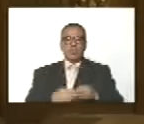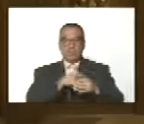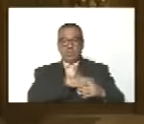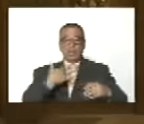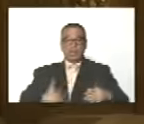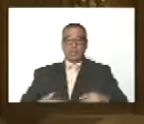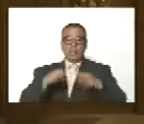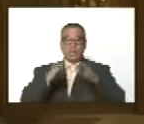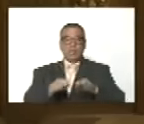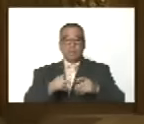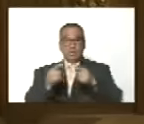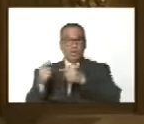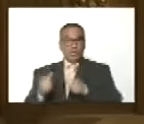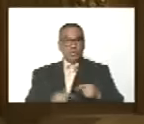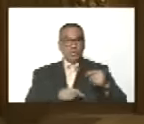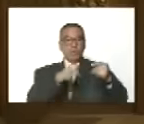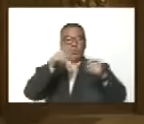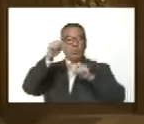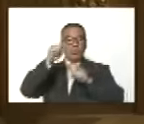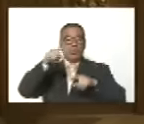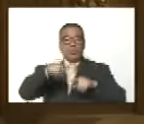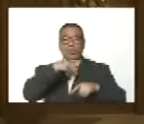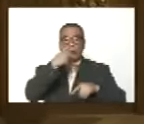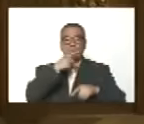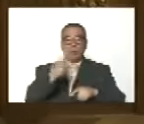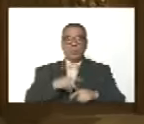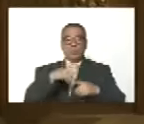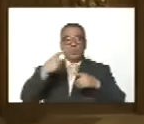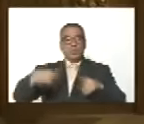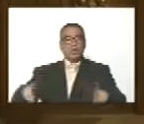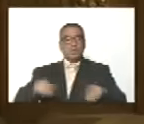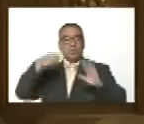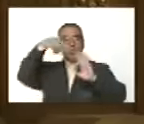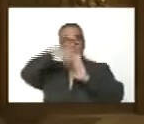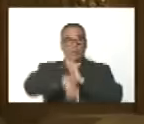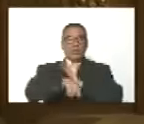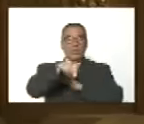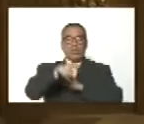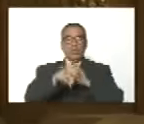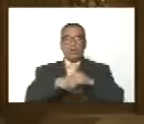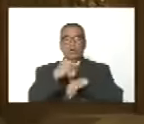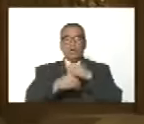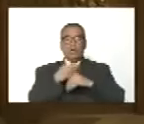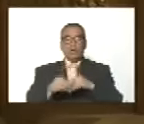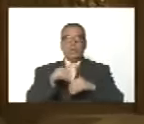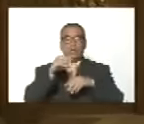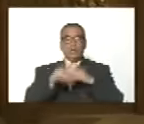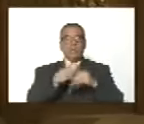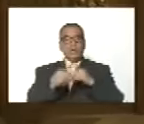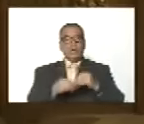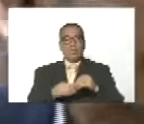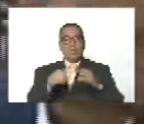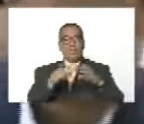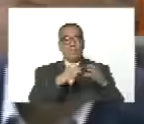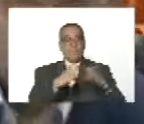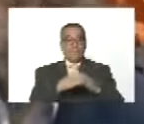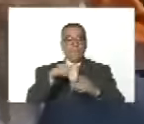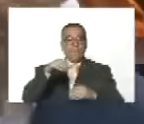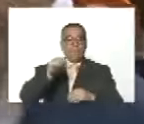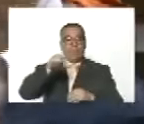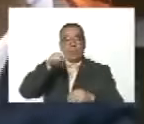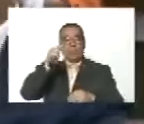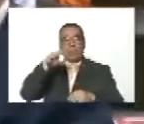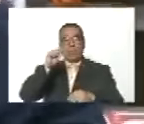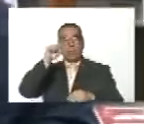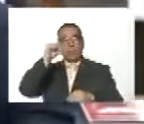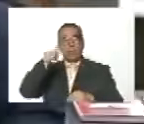es la certeza de economía, de socialismo, de política, de democracia profunda que ha sido llevada a cabo por el Partido Comunista de China.